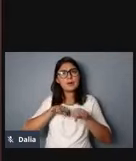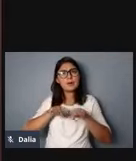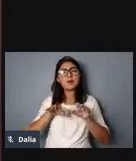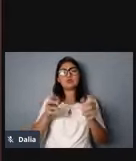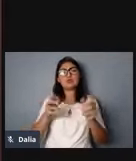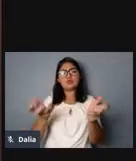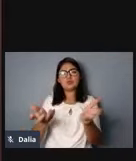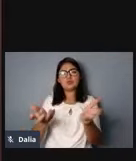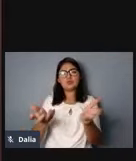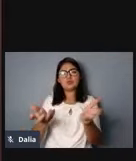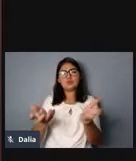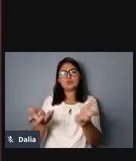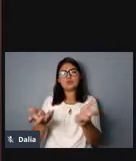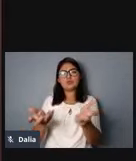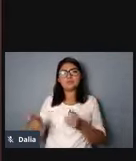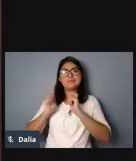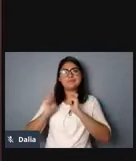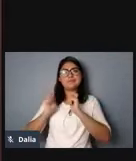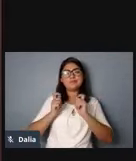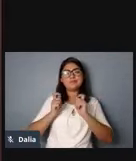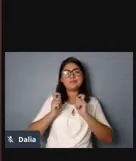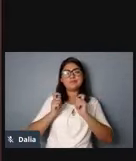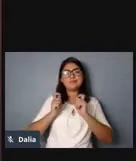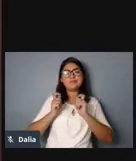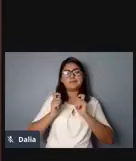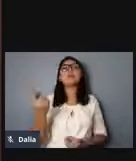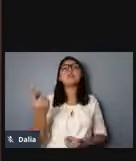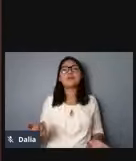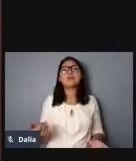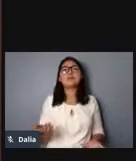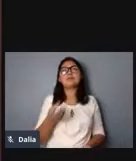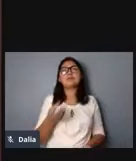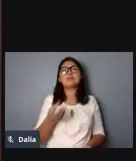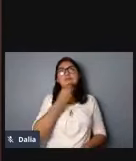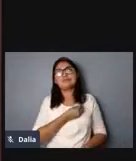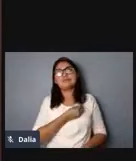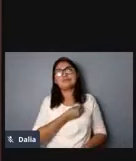por obligación, así seamos, insisto,